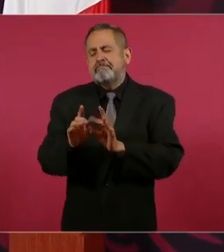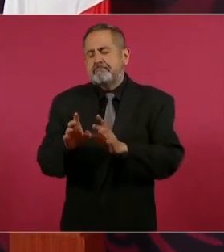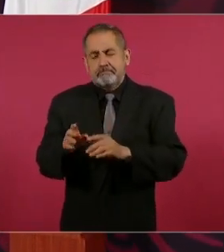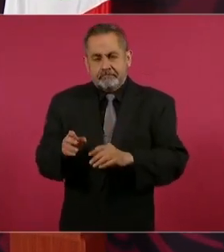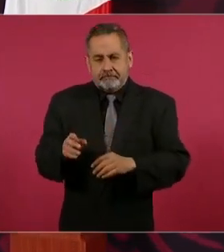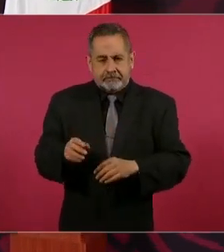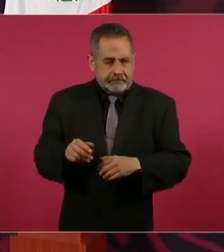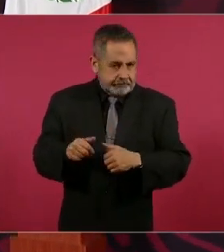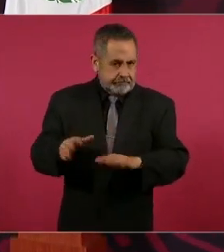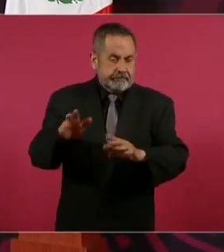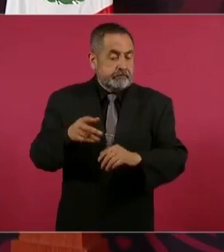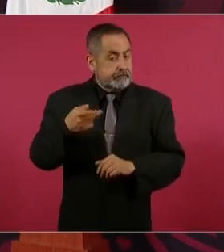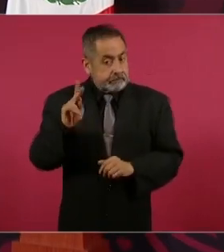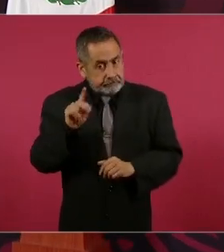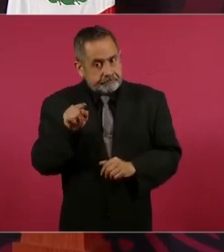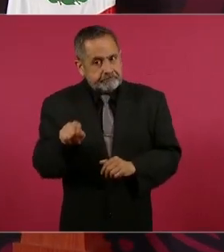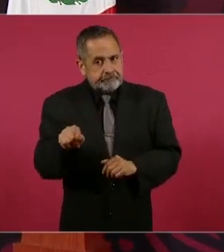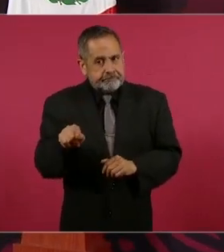Sin embargo,